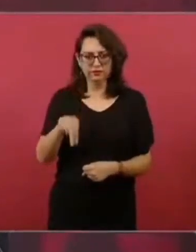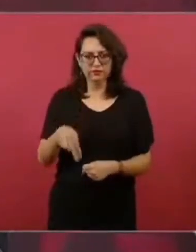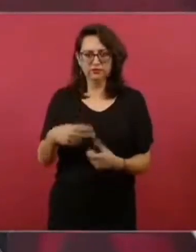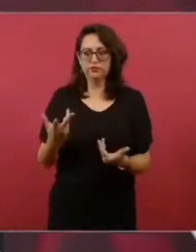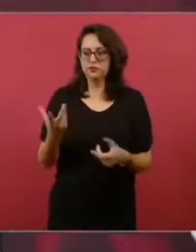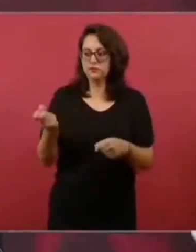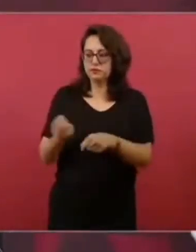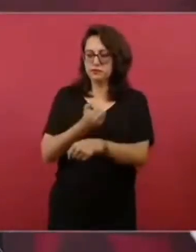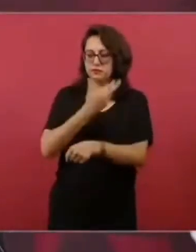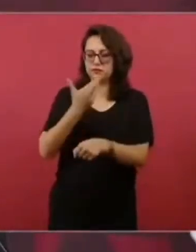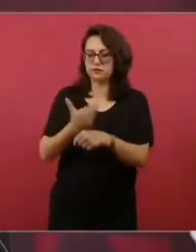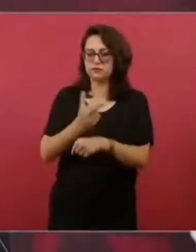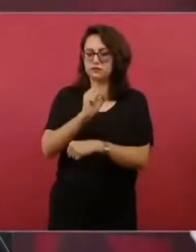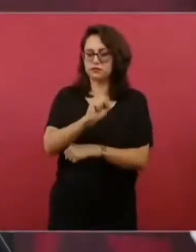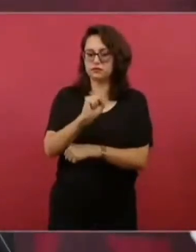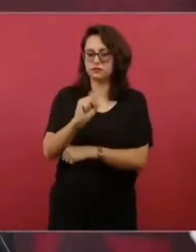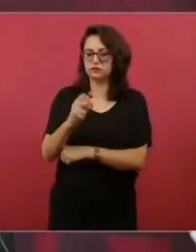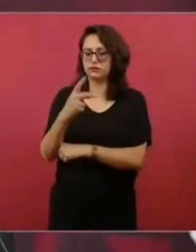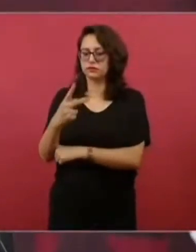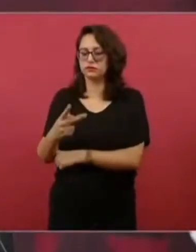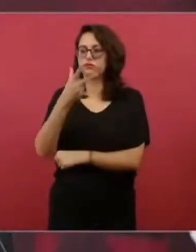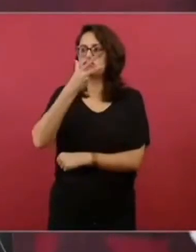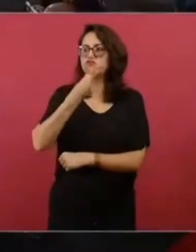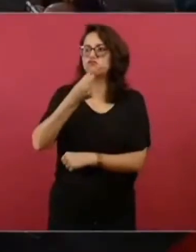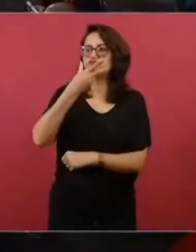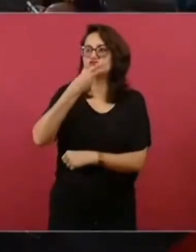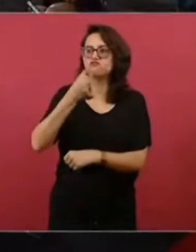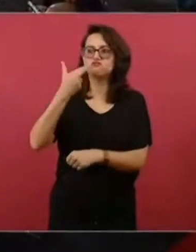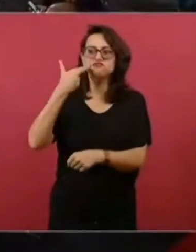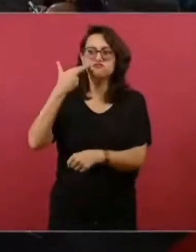cuando su secretario de Seguridad Pública